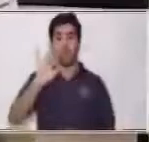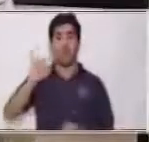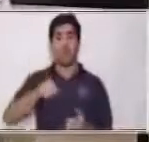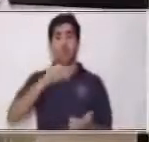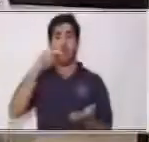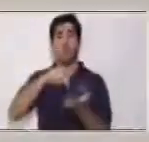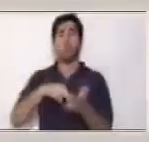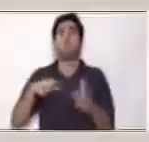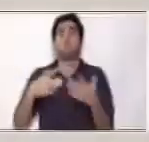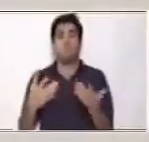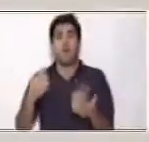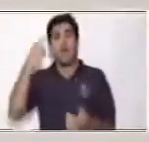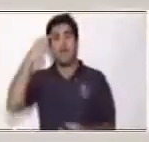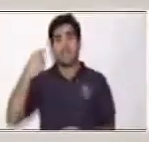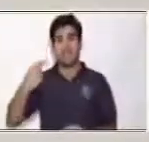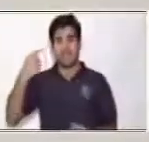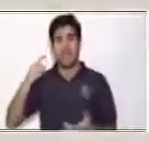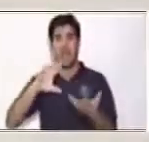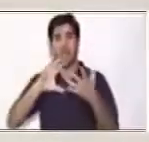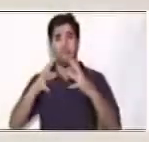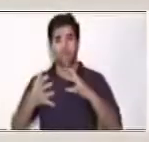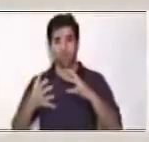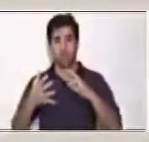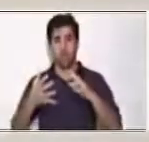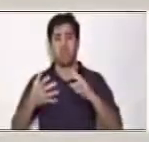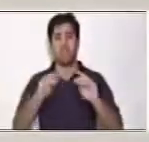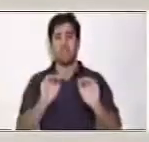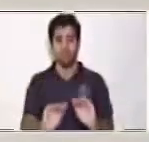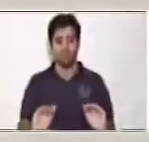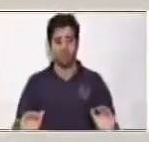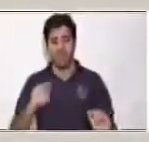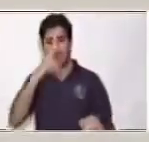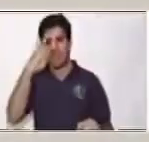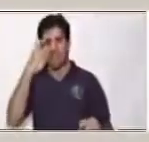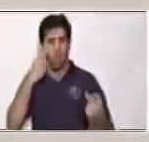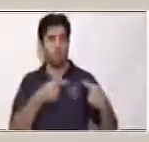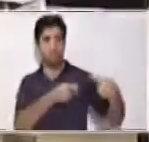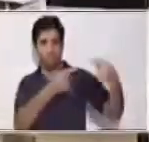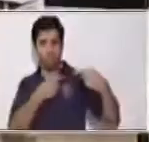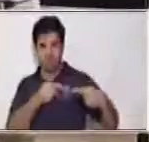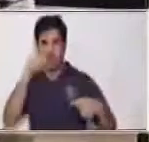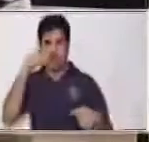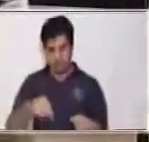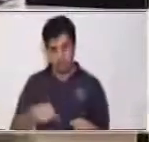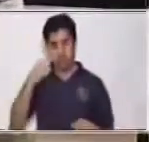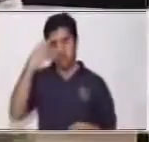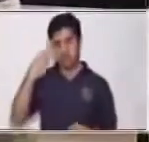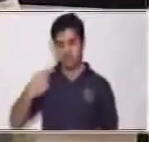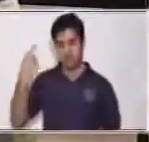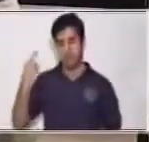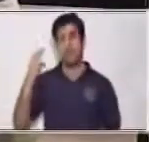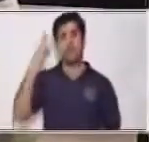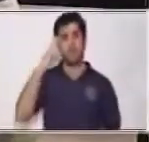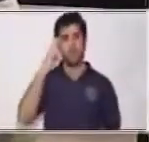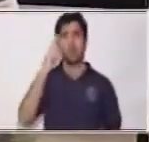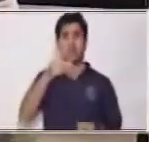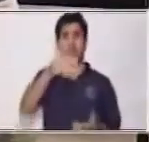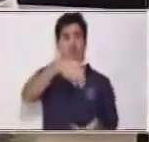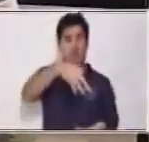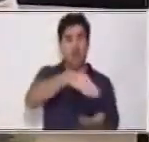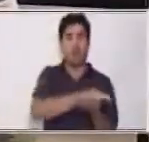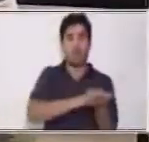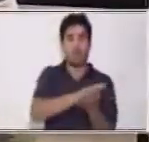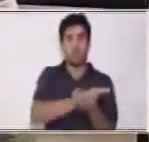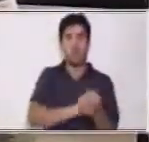Día Mundial contra el Trabajo Infantil. Le recordamos, lávate las manos con